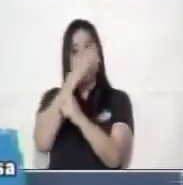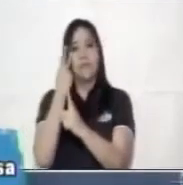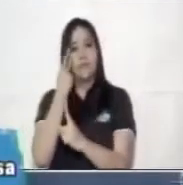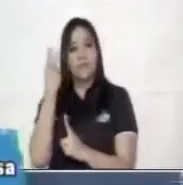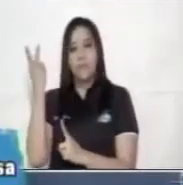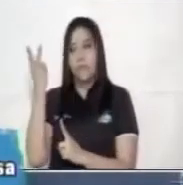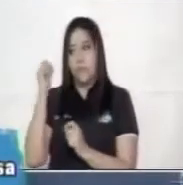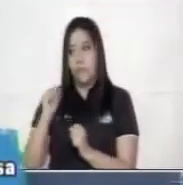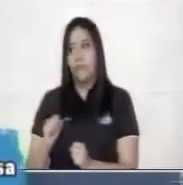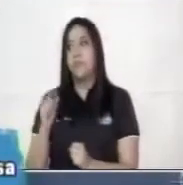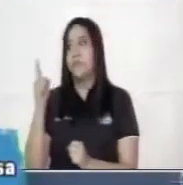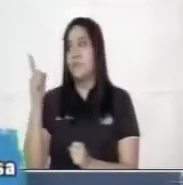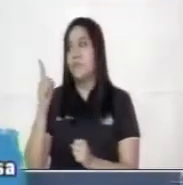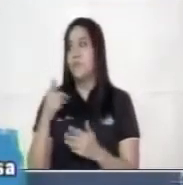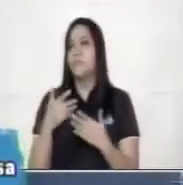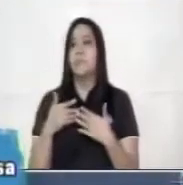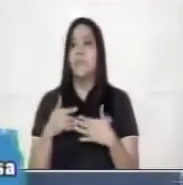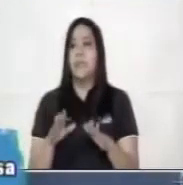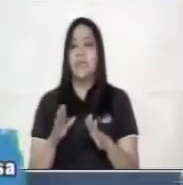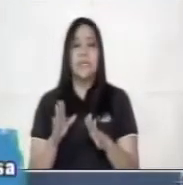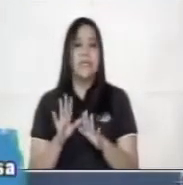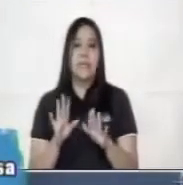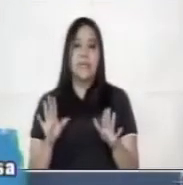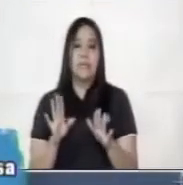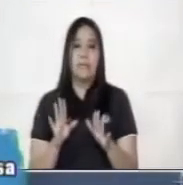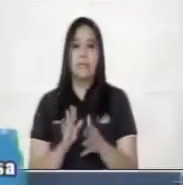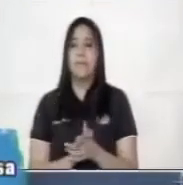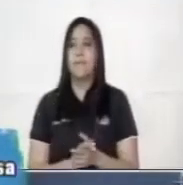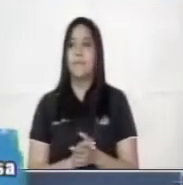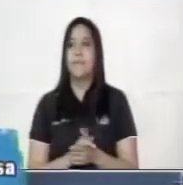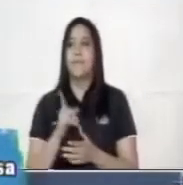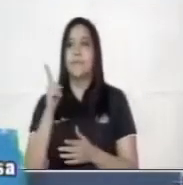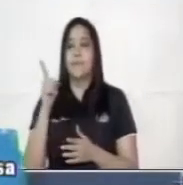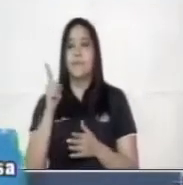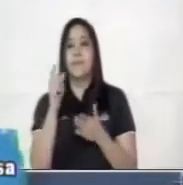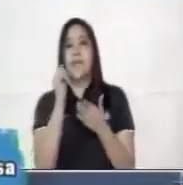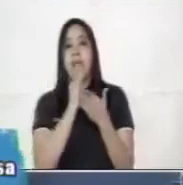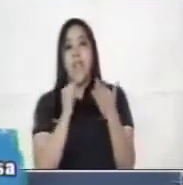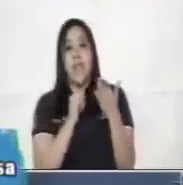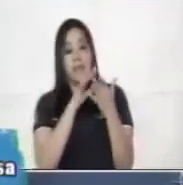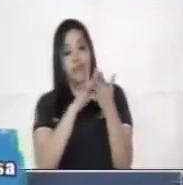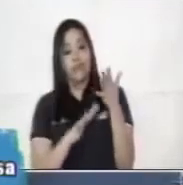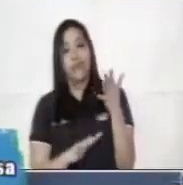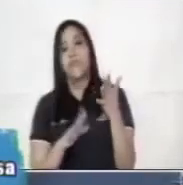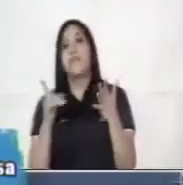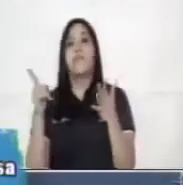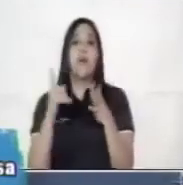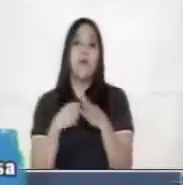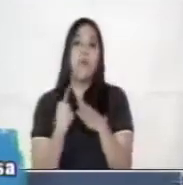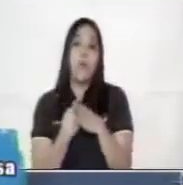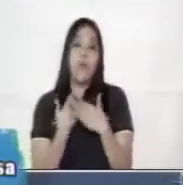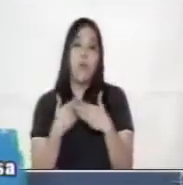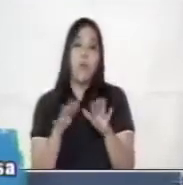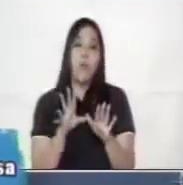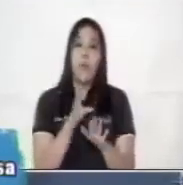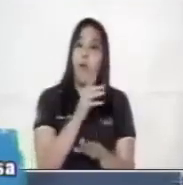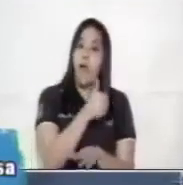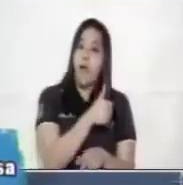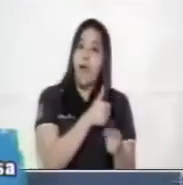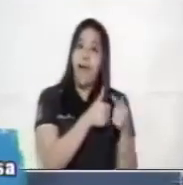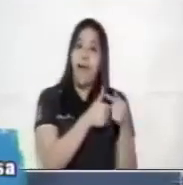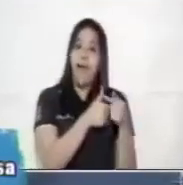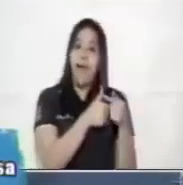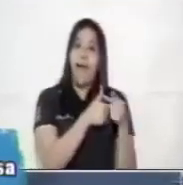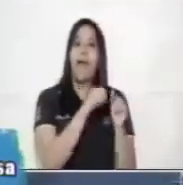que será también una hipérbola. ¿Ves? La gráfica cuando a